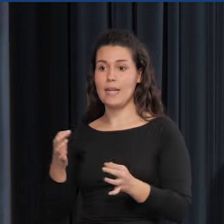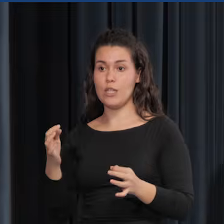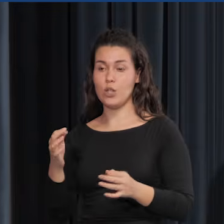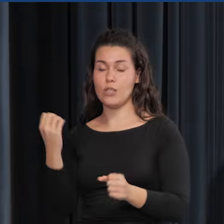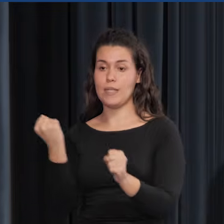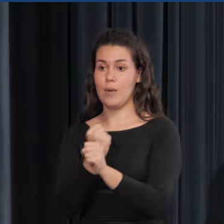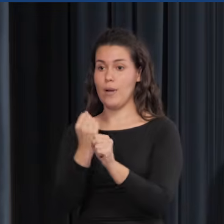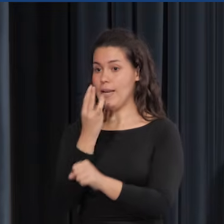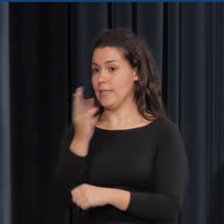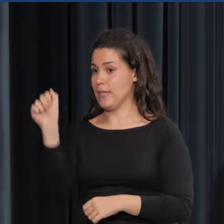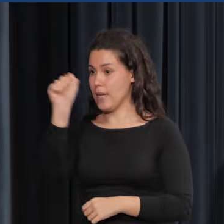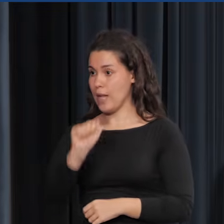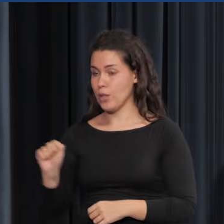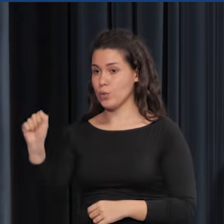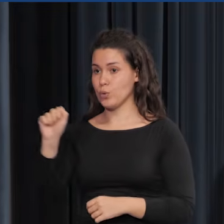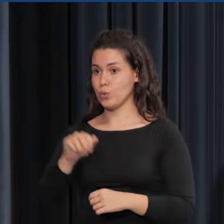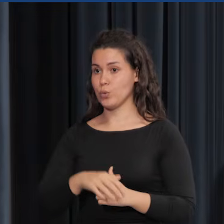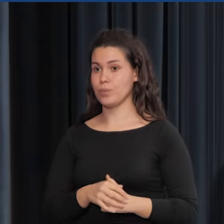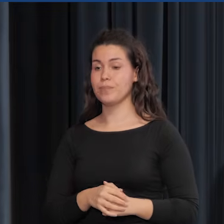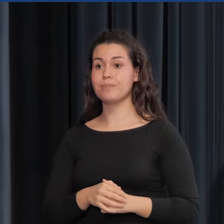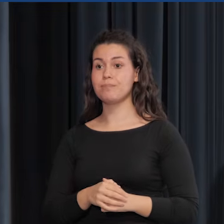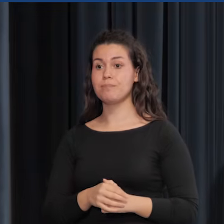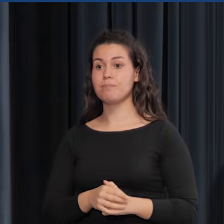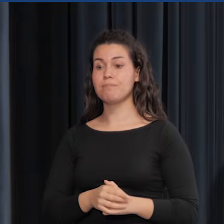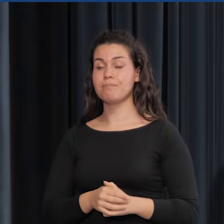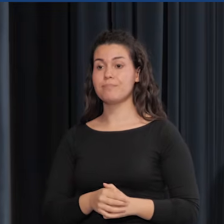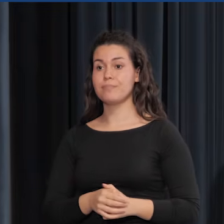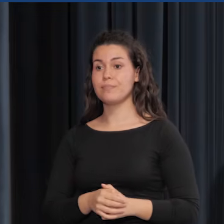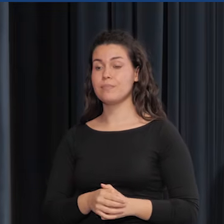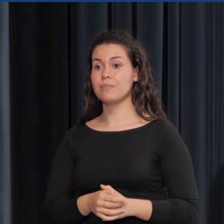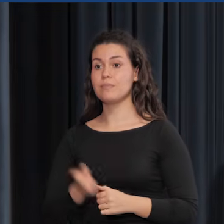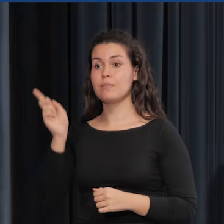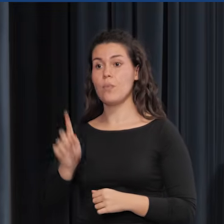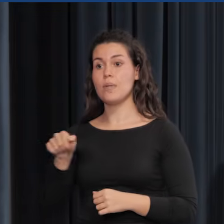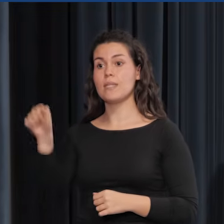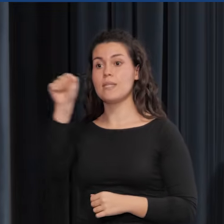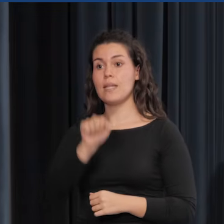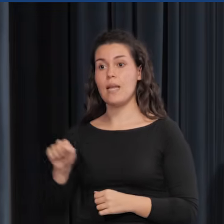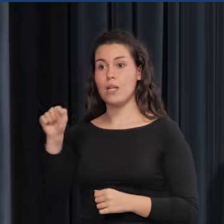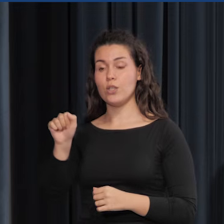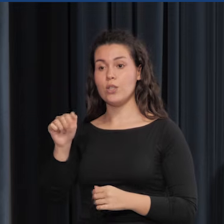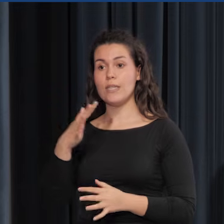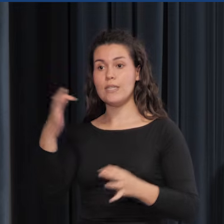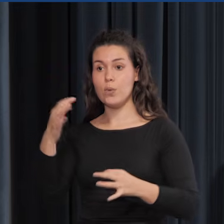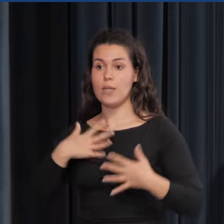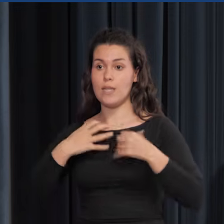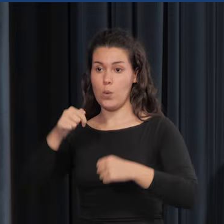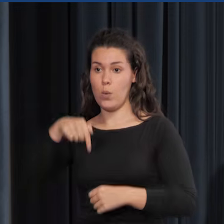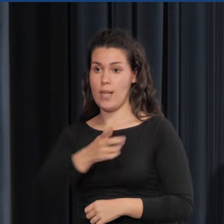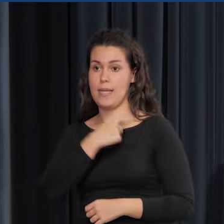años. También se ha declarado el año como Año de la Seguridad y la Salud en el Trabajo en